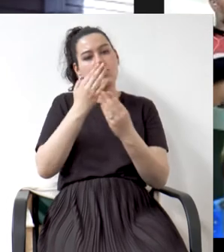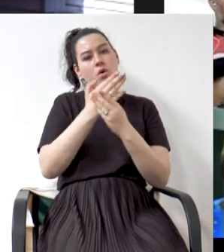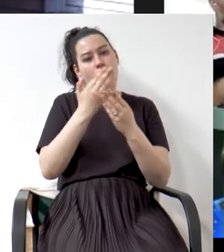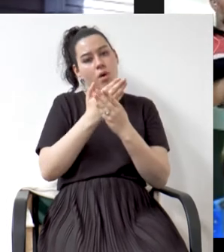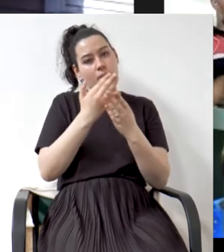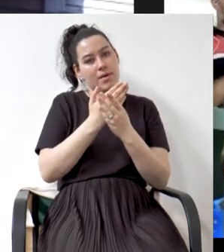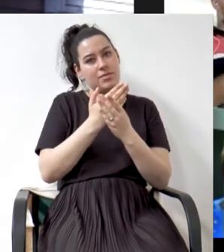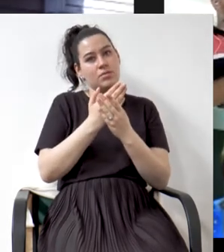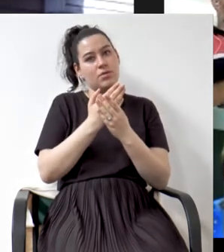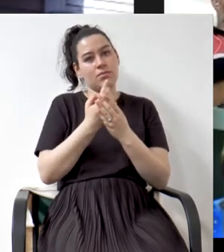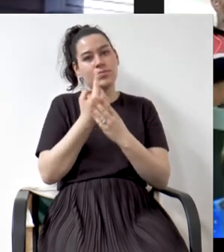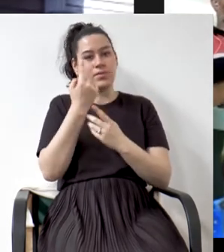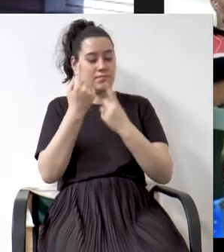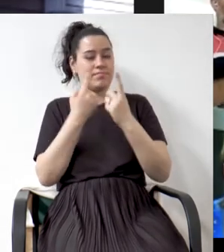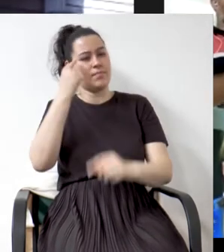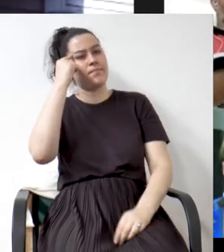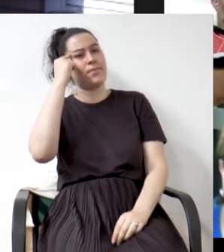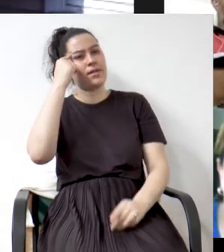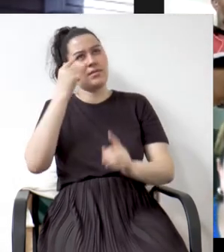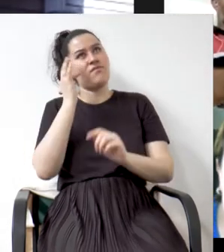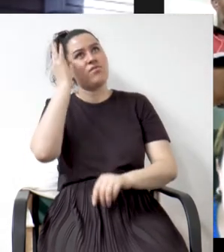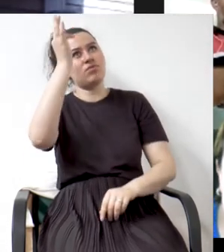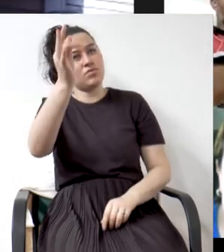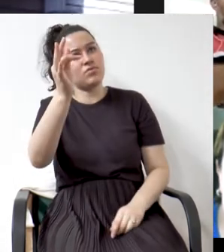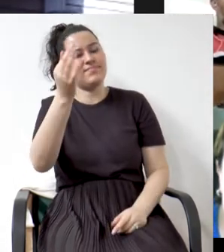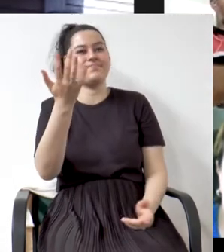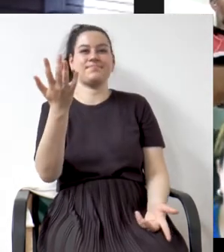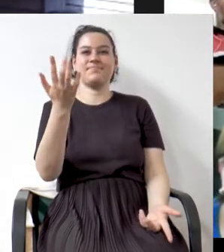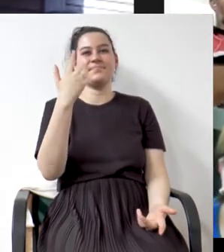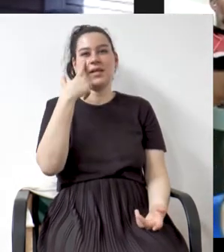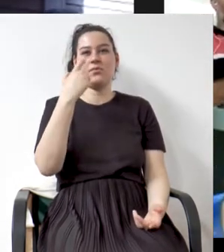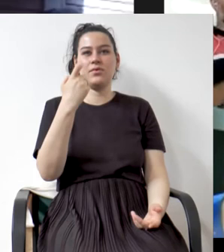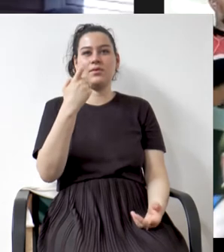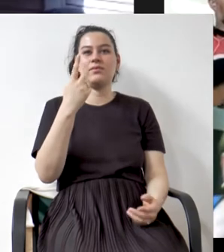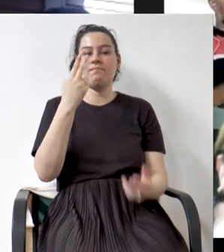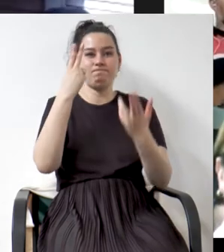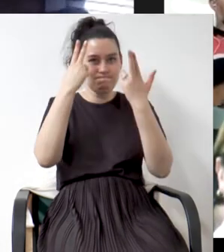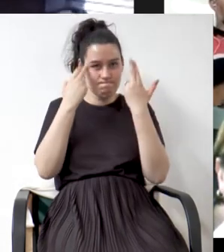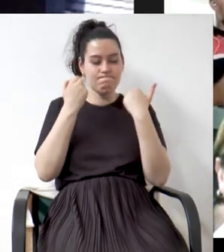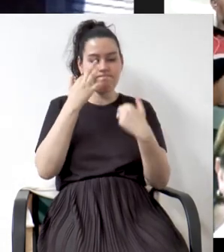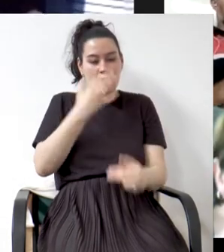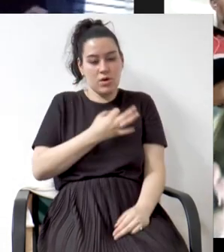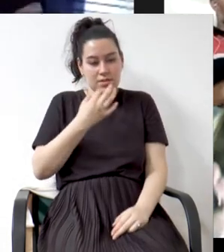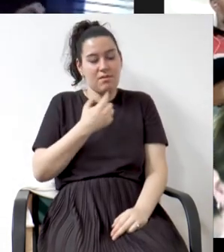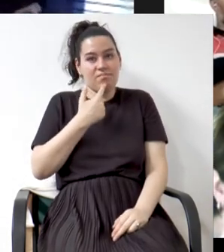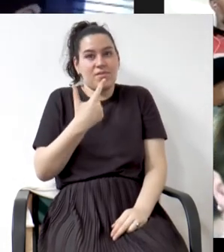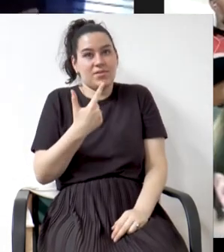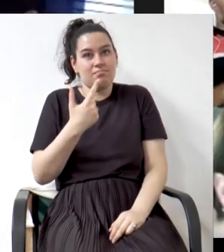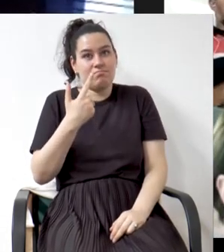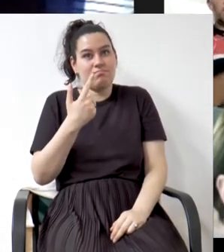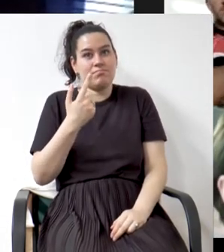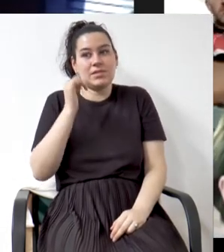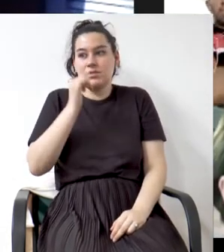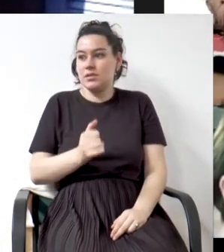algo menos común incluso cuando uno se piensa en el largo plazo, es como la humildad y la honestidad con la que uno se abre ante